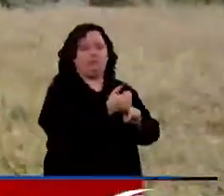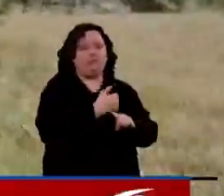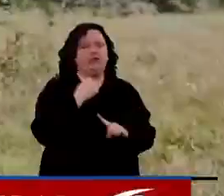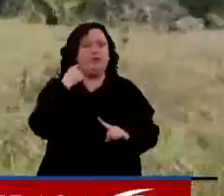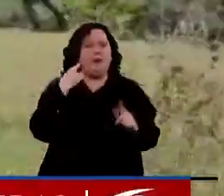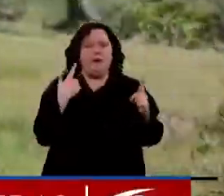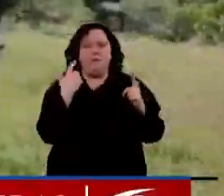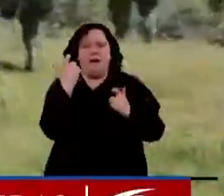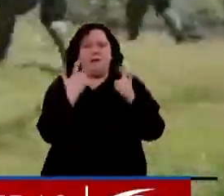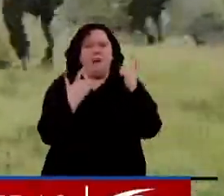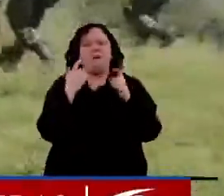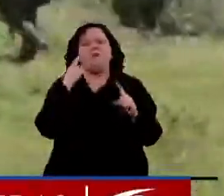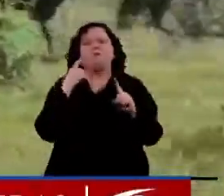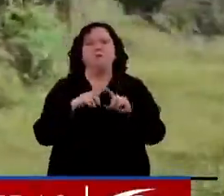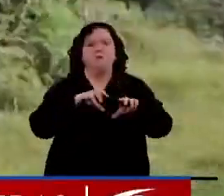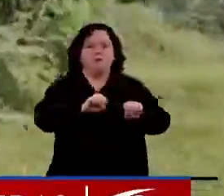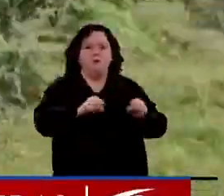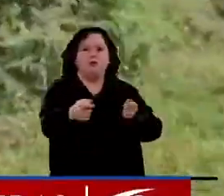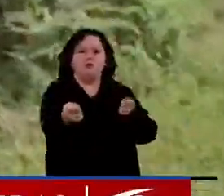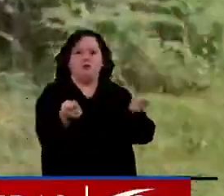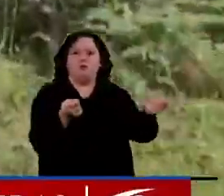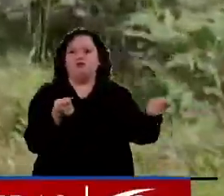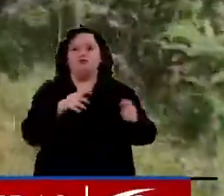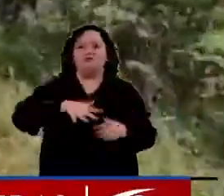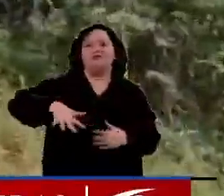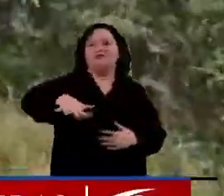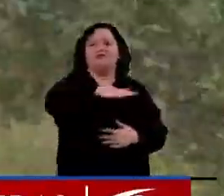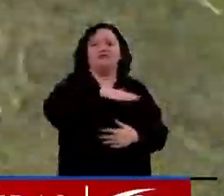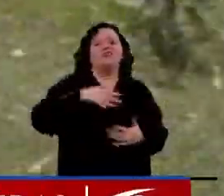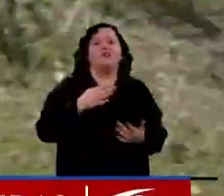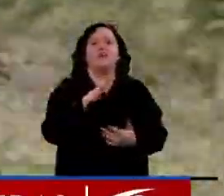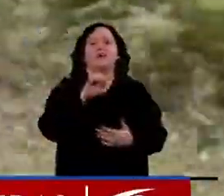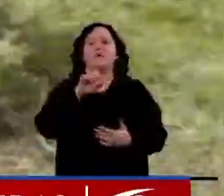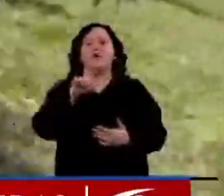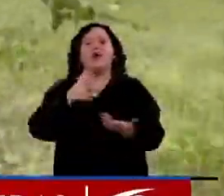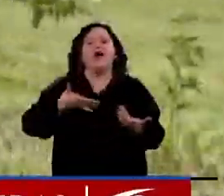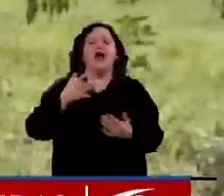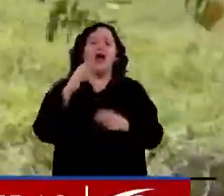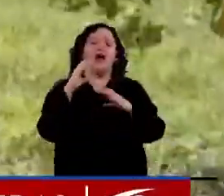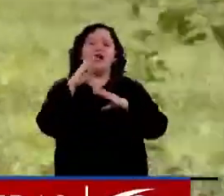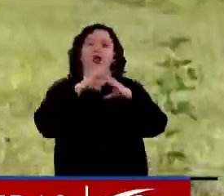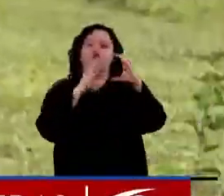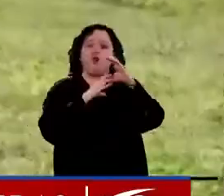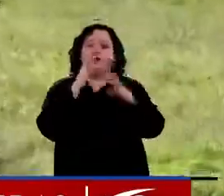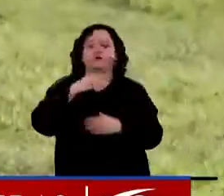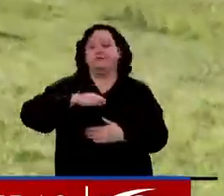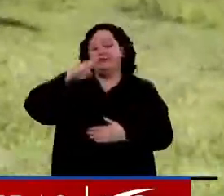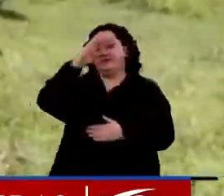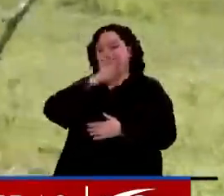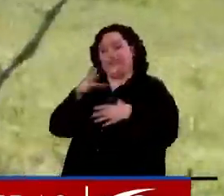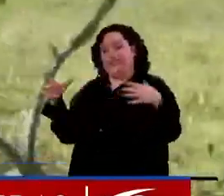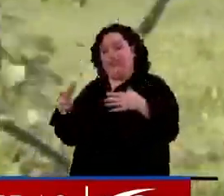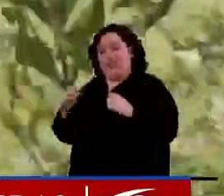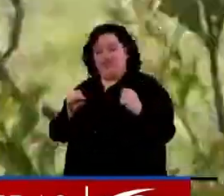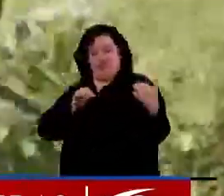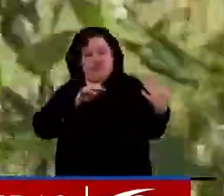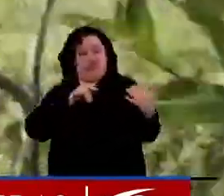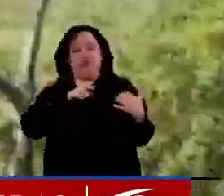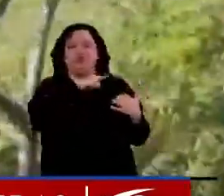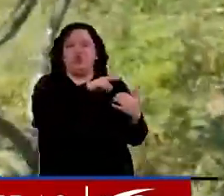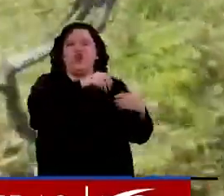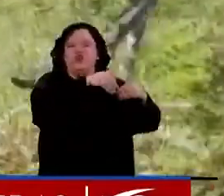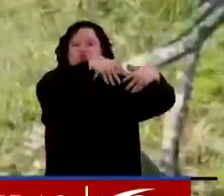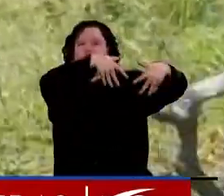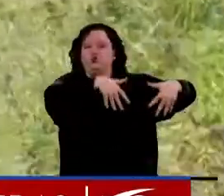Con el propósito de retomar el control territorial en zona rural de Balboa, Cauca, soldados de la tercera división del Ejército Nacional se enfrentaron a la estructura